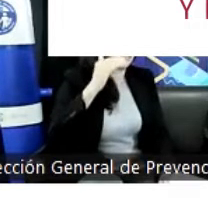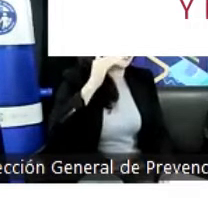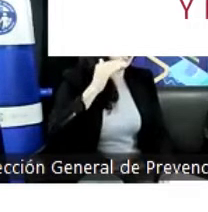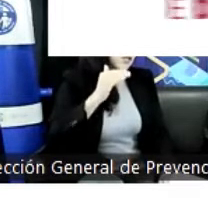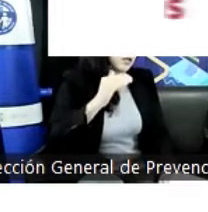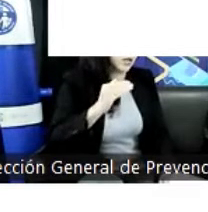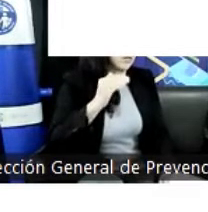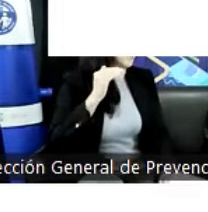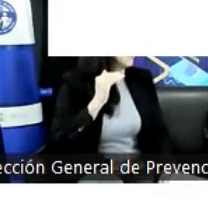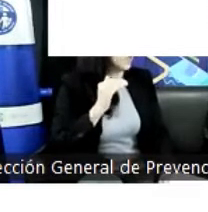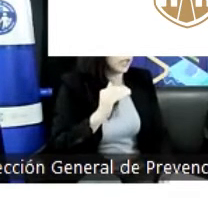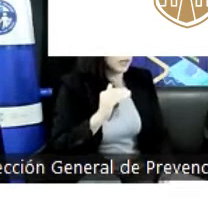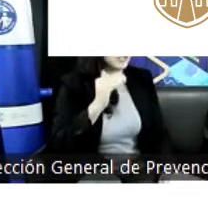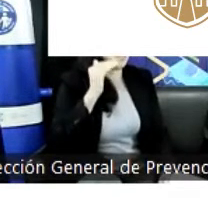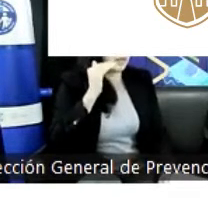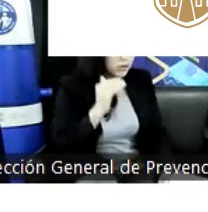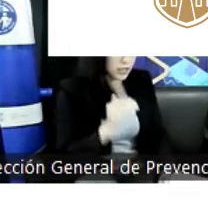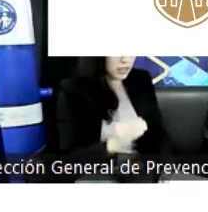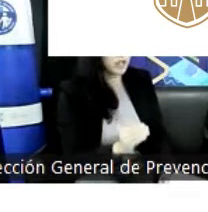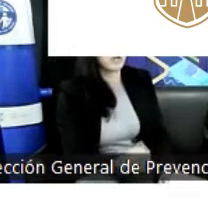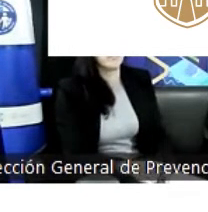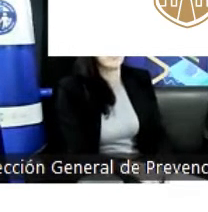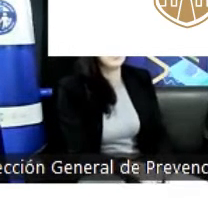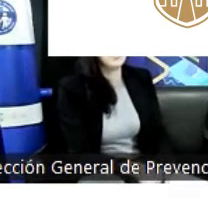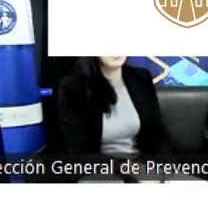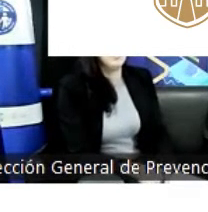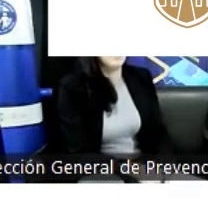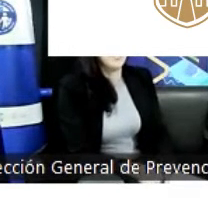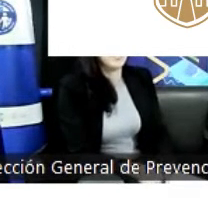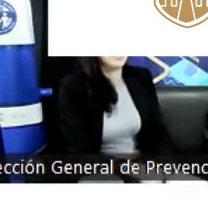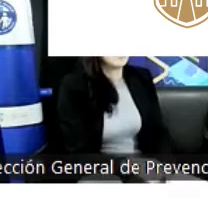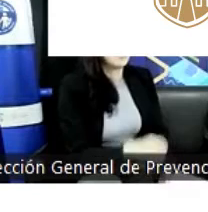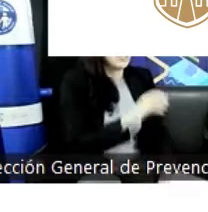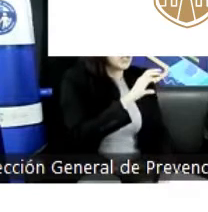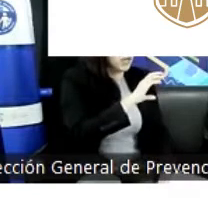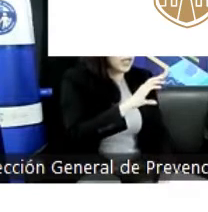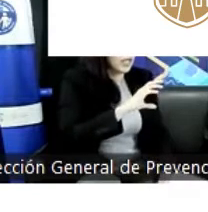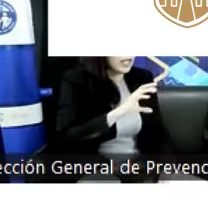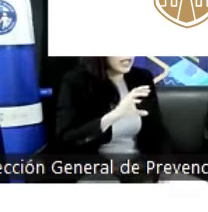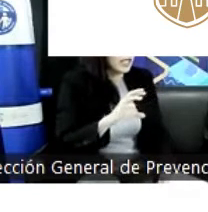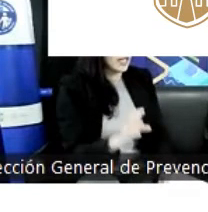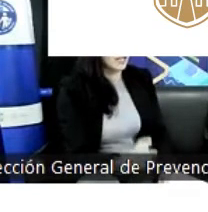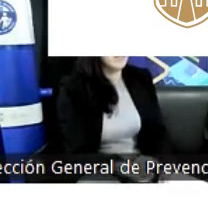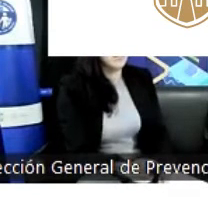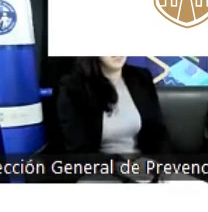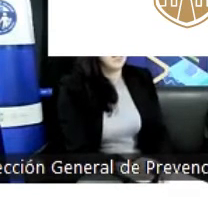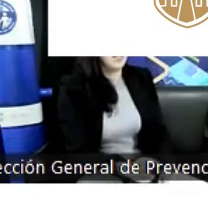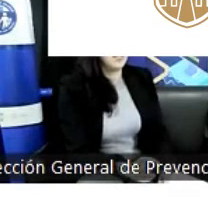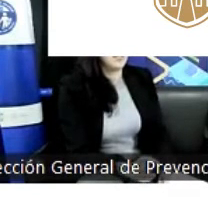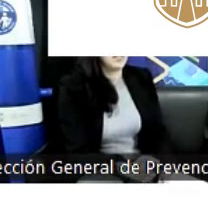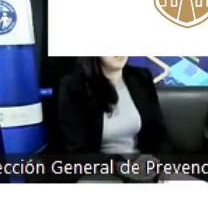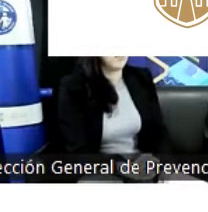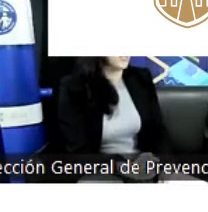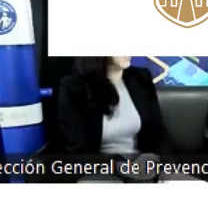es la prevención, consejo breve, una intervención breve, un tratamiento como tal, para que los usuarios se puedan ir inclinando